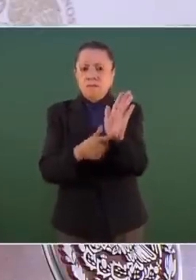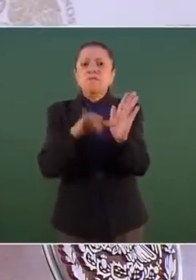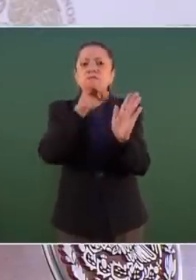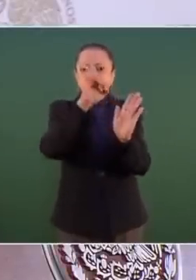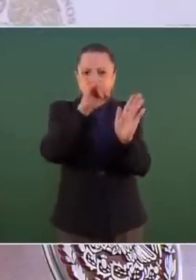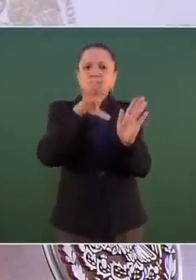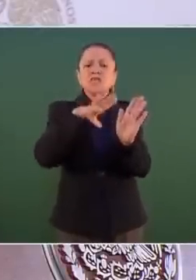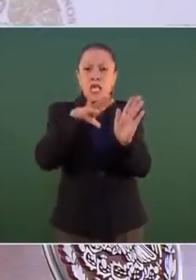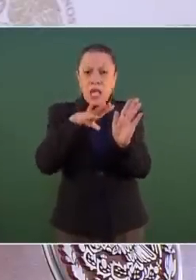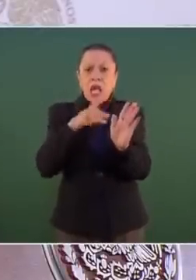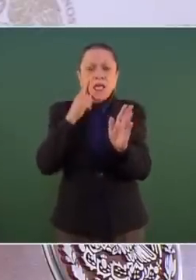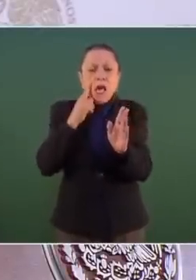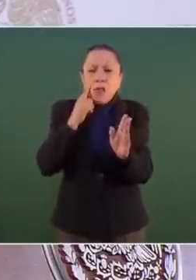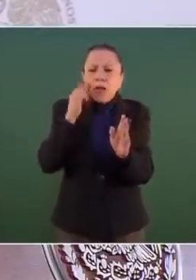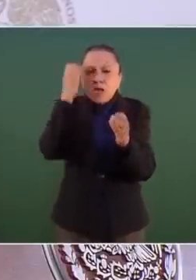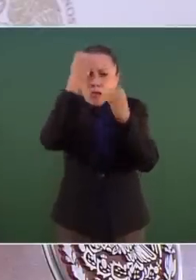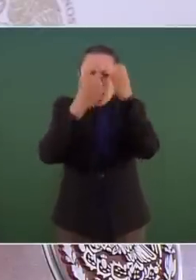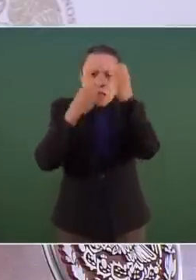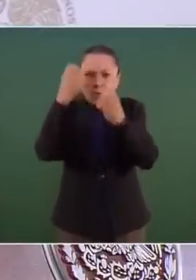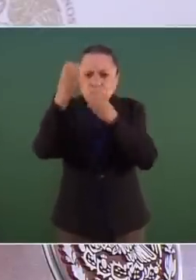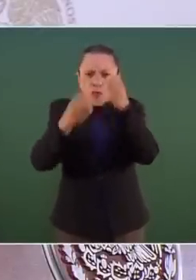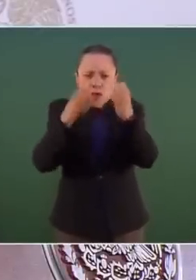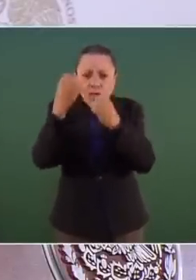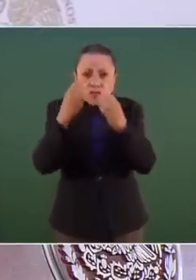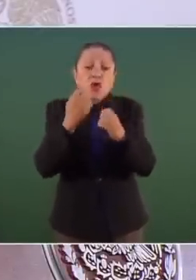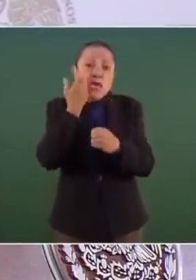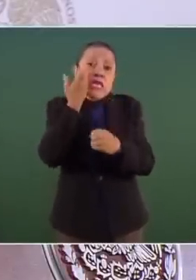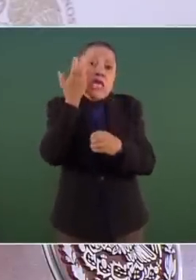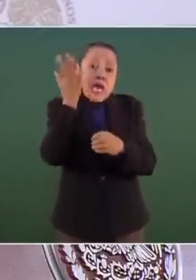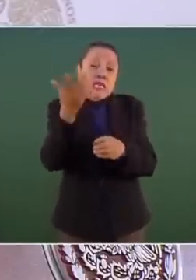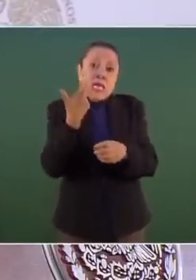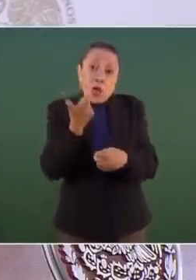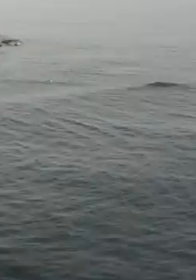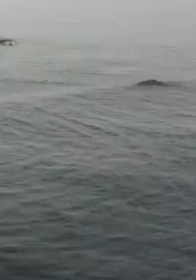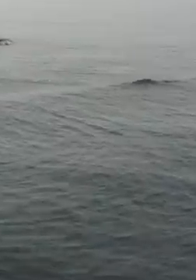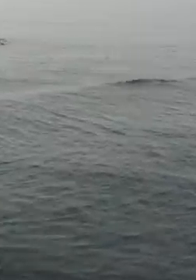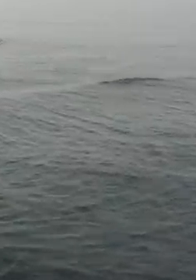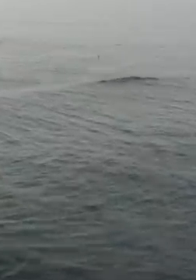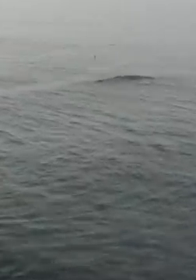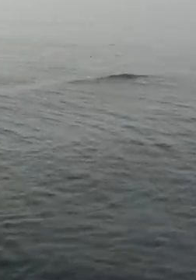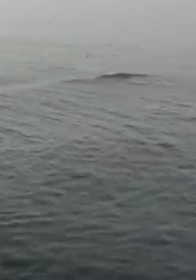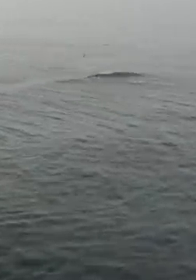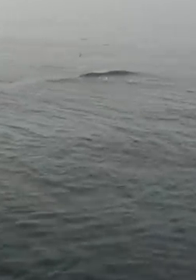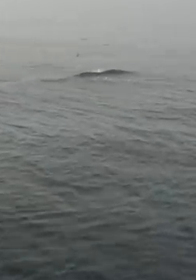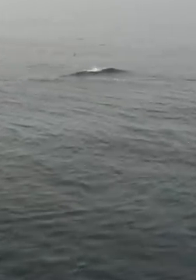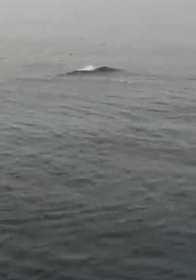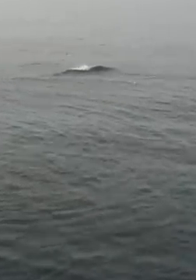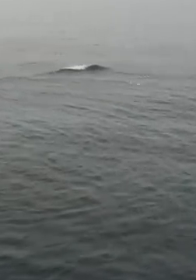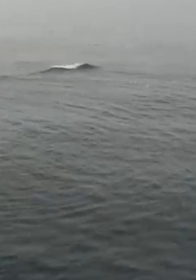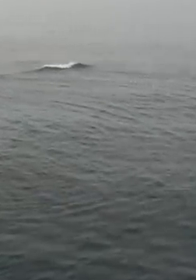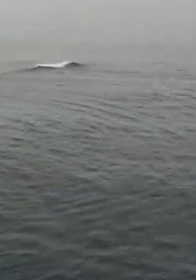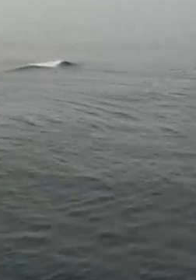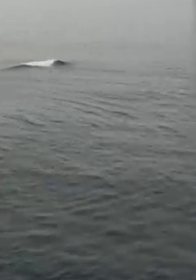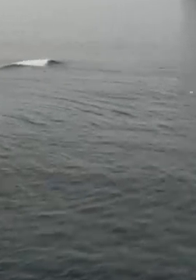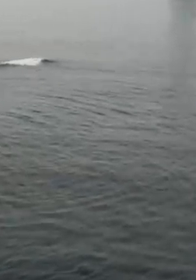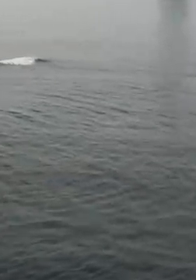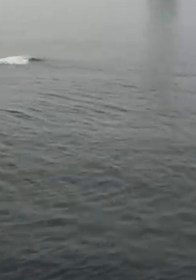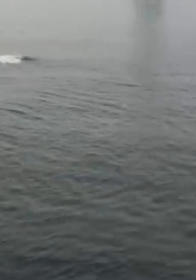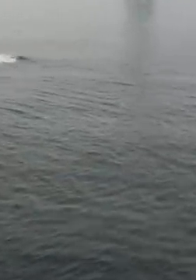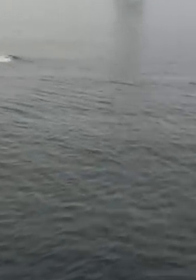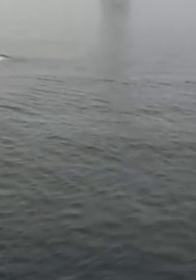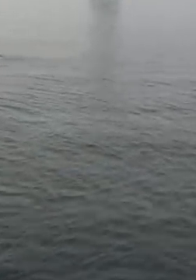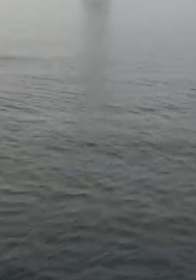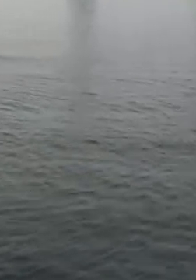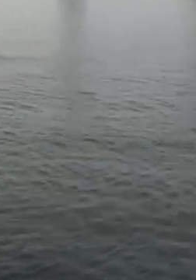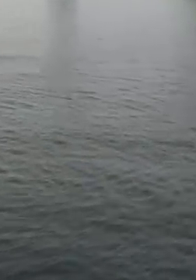exploración y querer invertir para extraer litio. Y